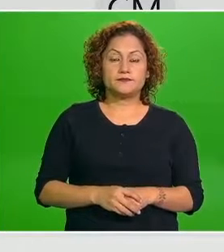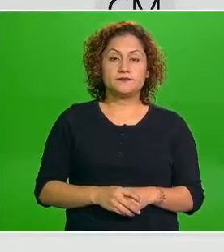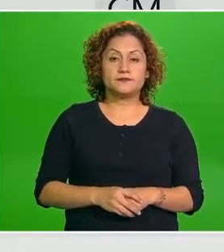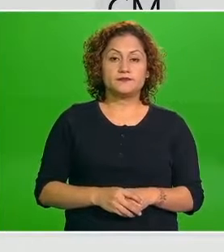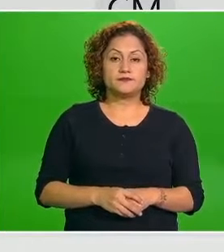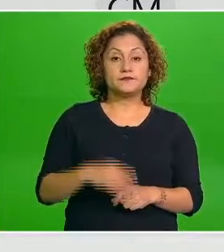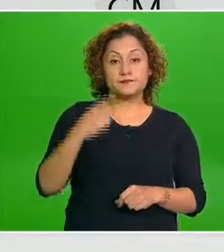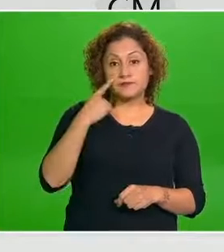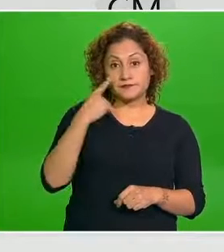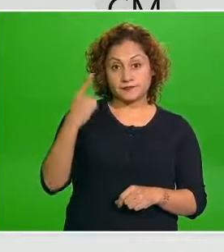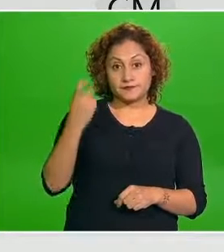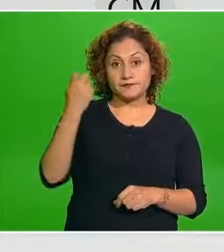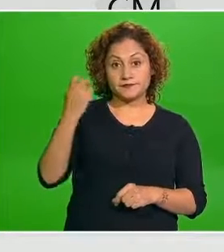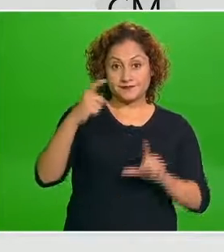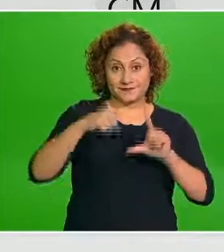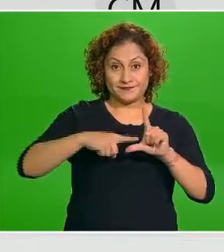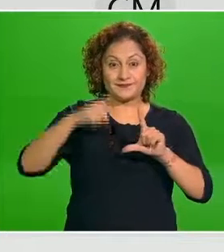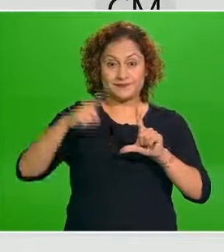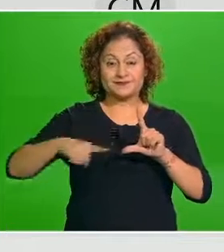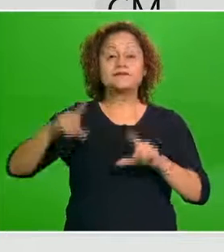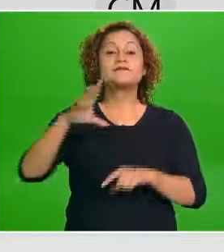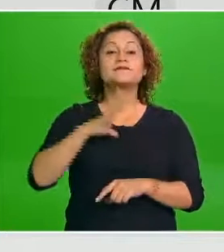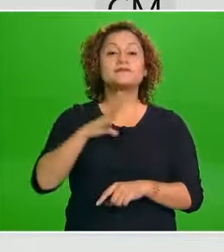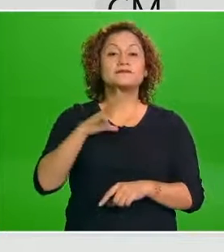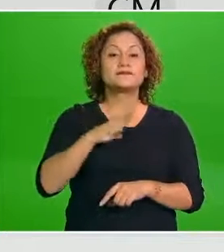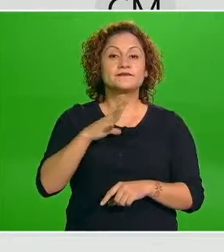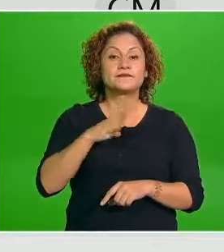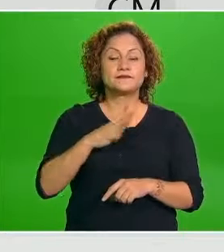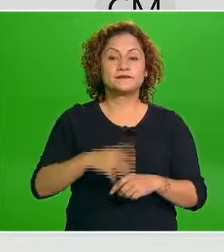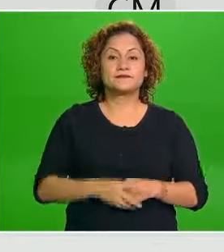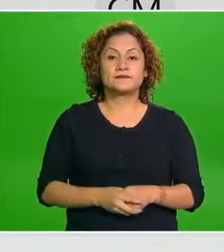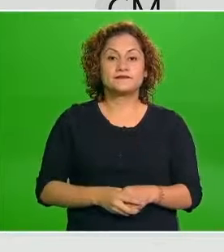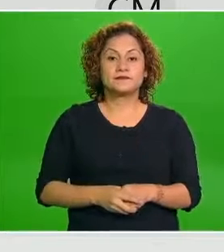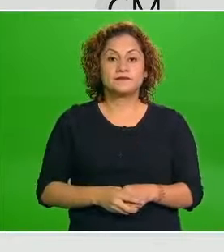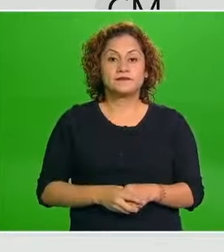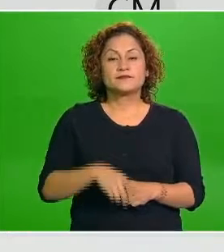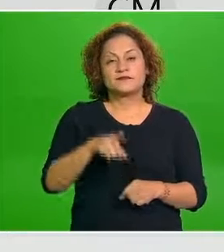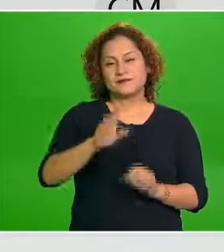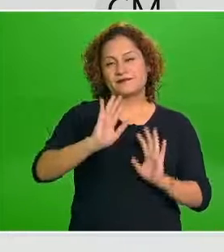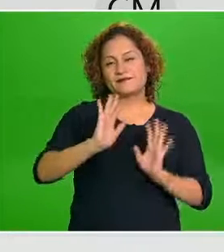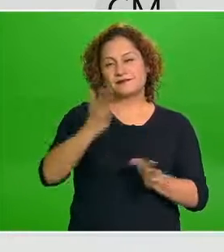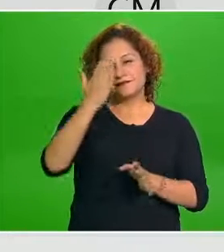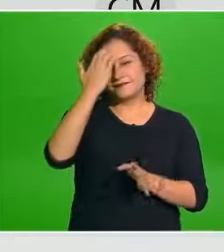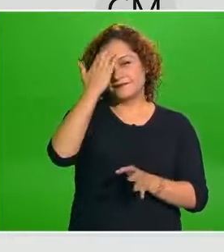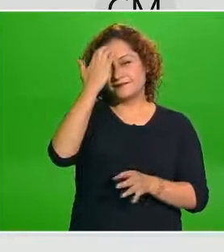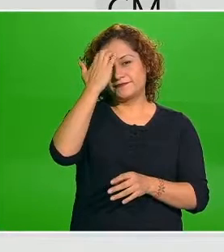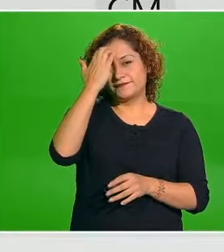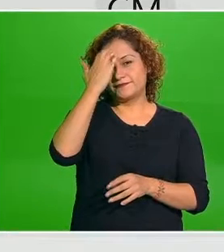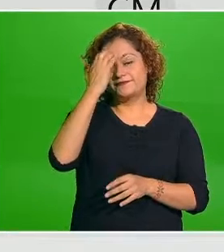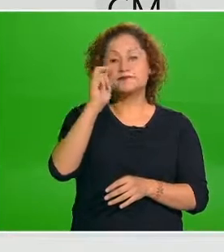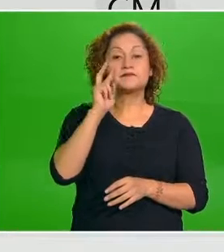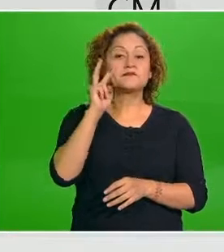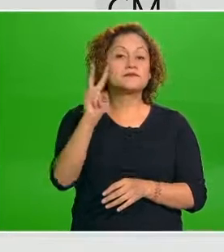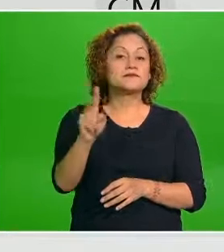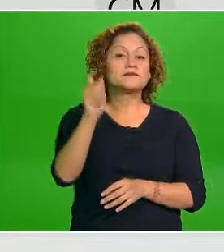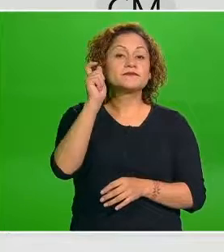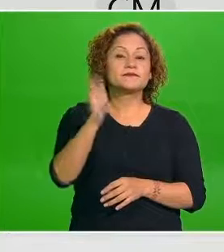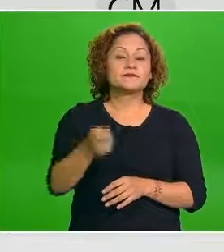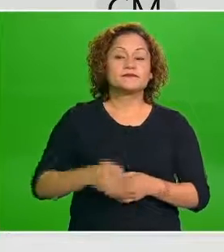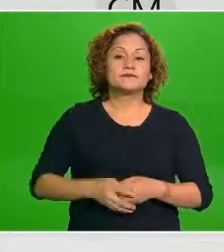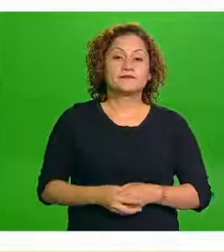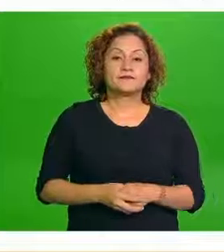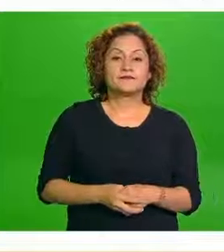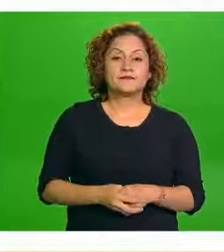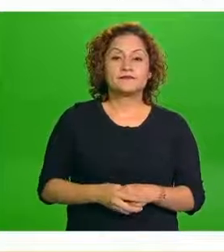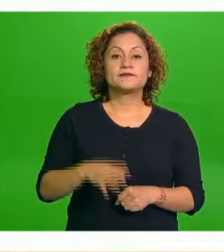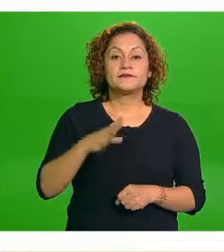En este otro gráfico podemos identificar, ya lo conocen muy bien. Observen pues cómo tenemos ya